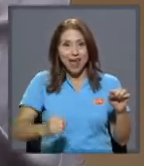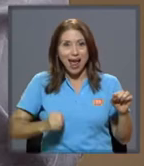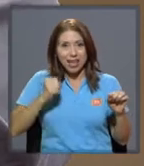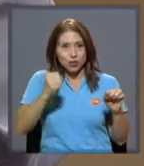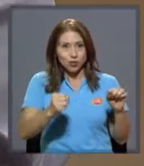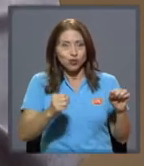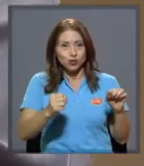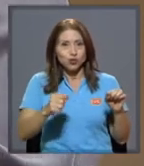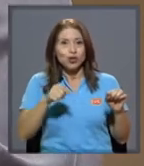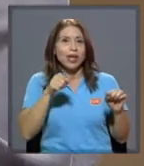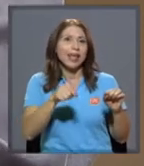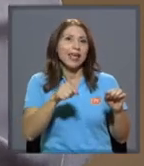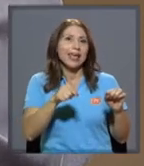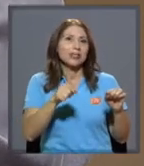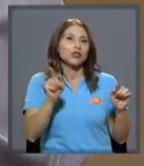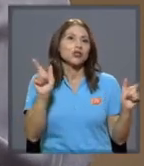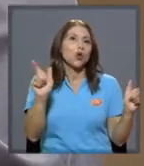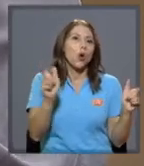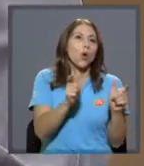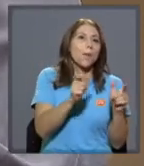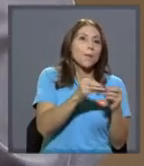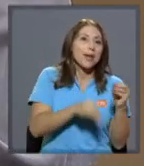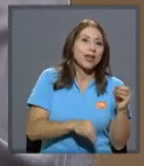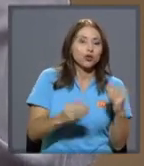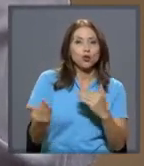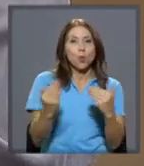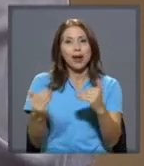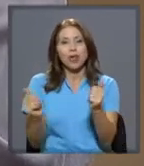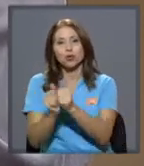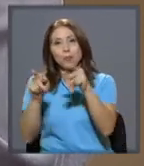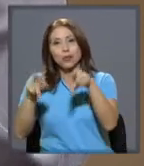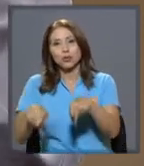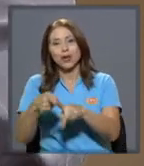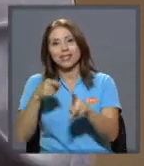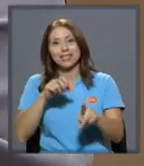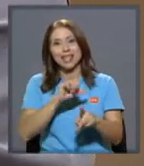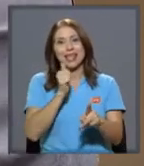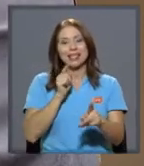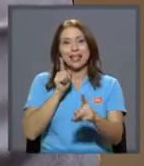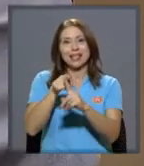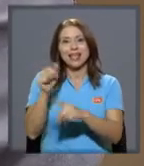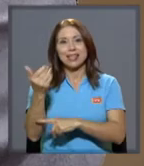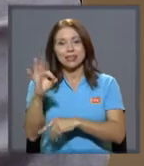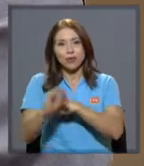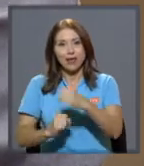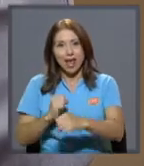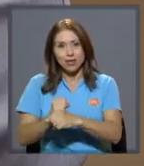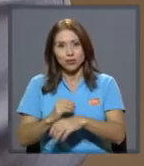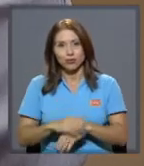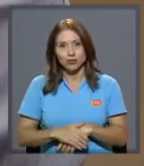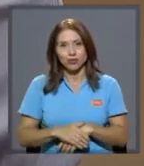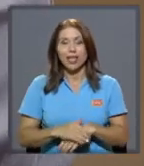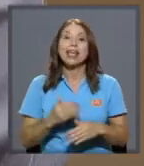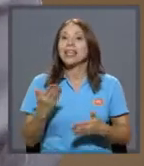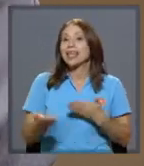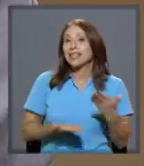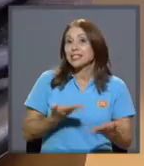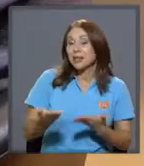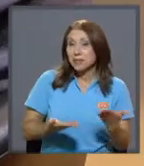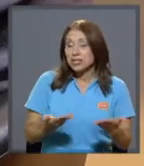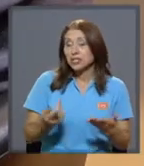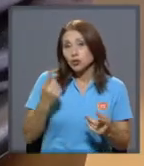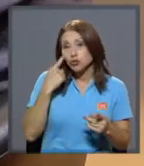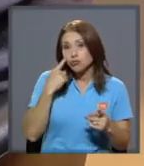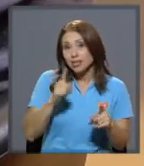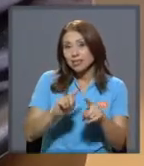cantidad menor que, por ejemplo, las personas de 10 a 19 años. Y en términos de servicios, pues se ve particularmente en lo que